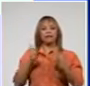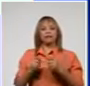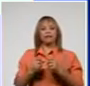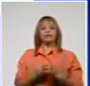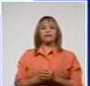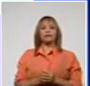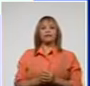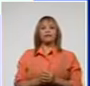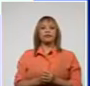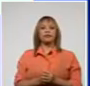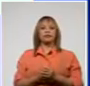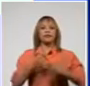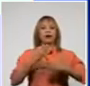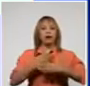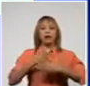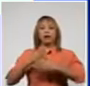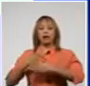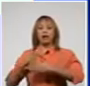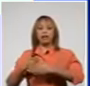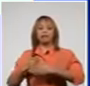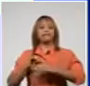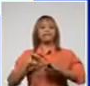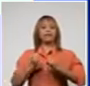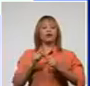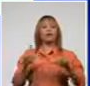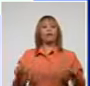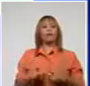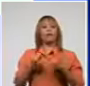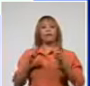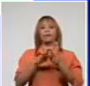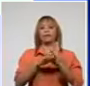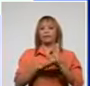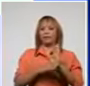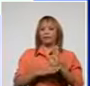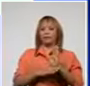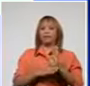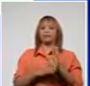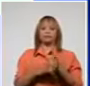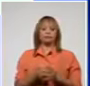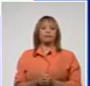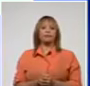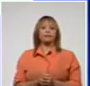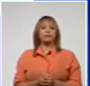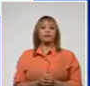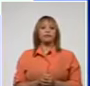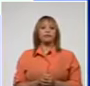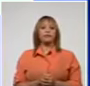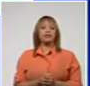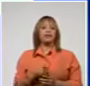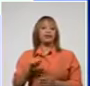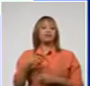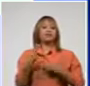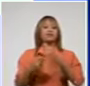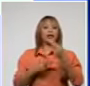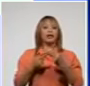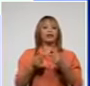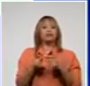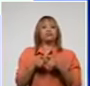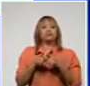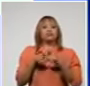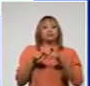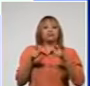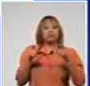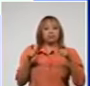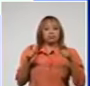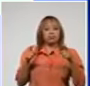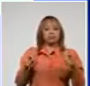limitación y exigencia en el cumplimiento de las deficiencias que han provocado este